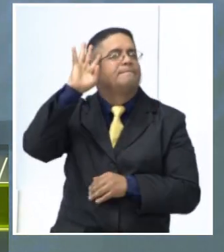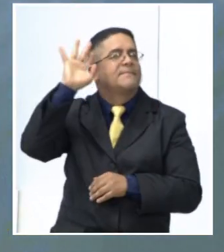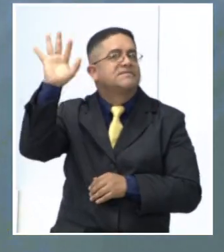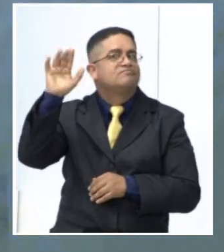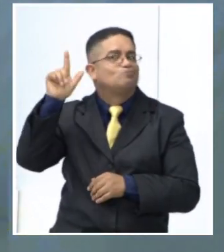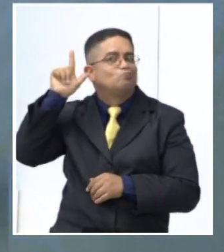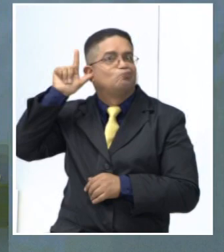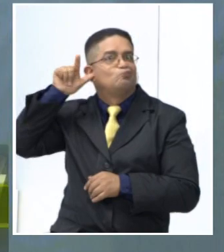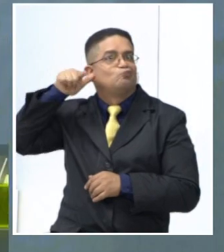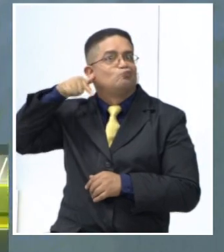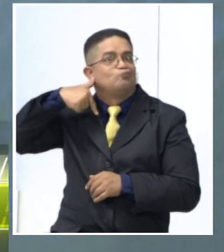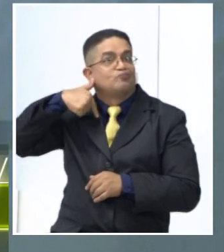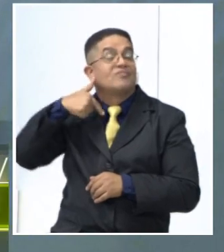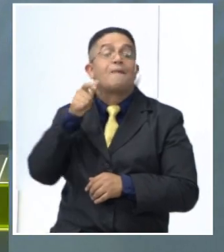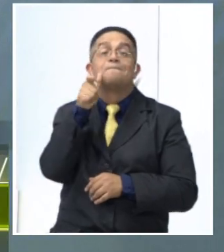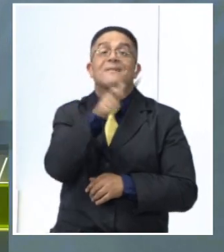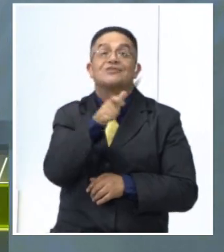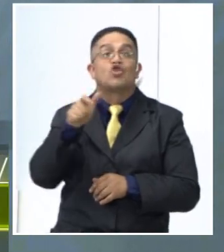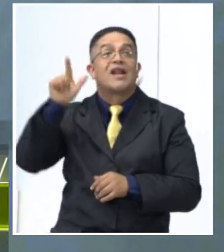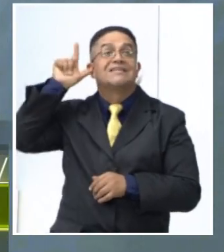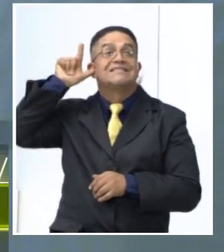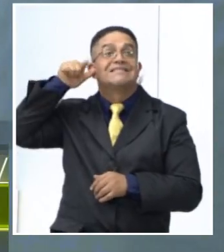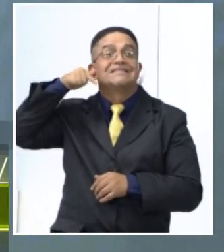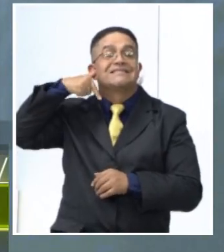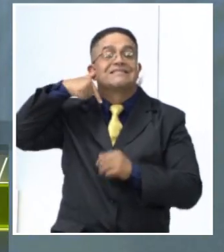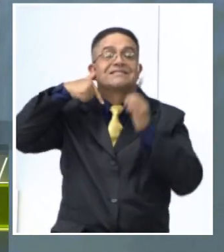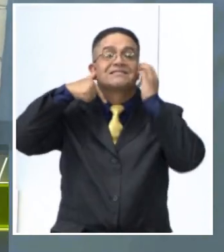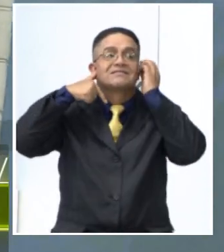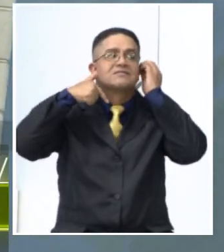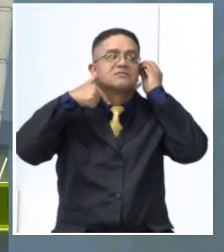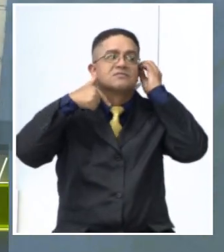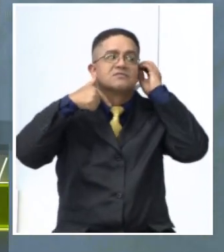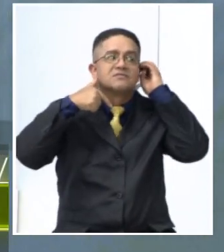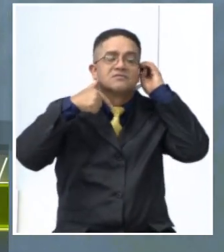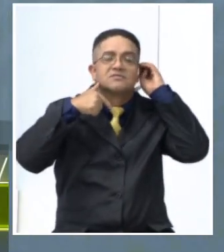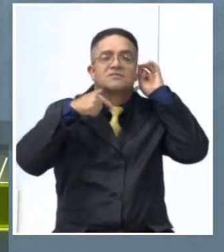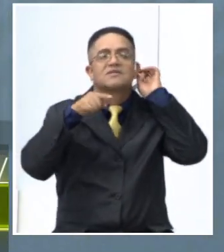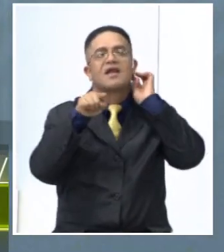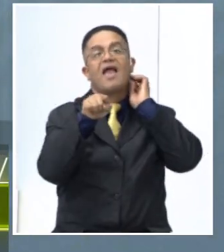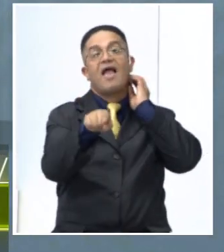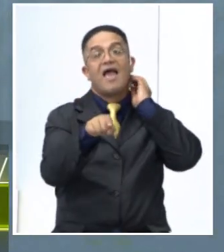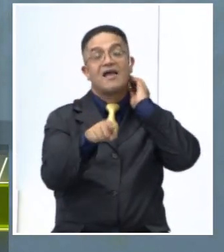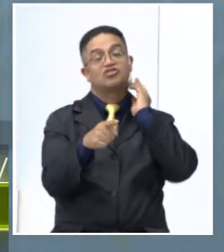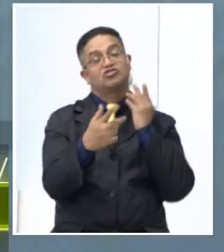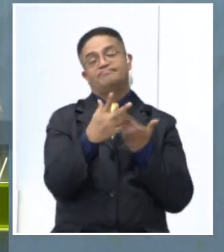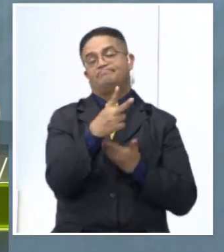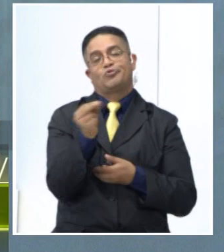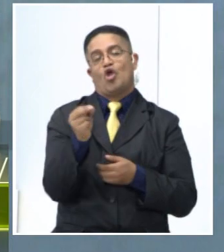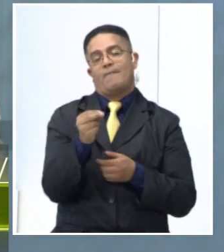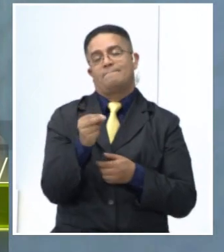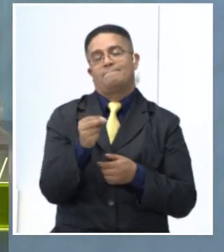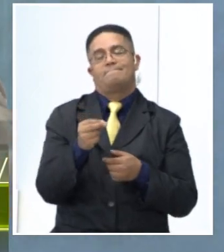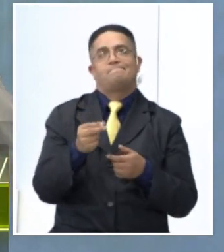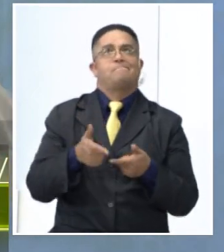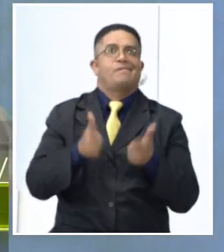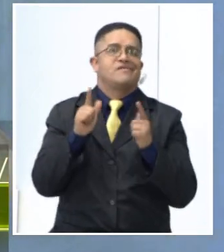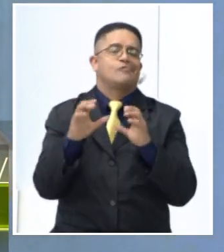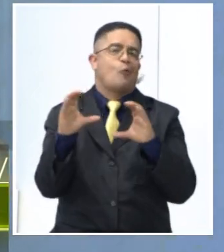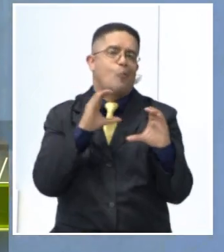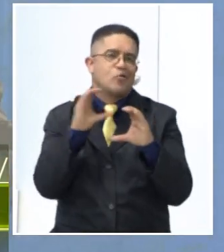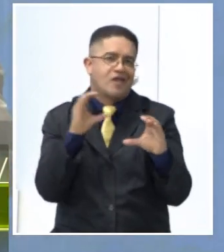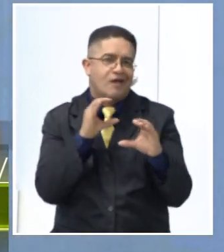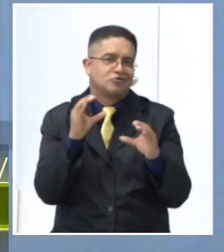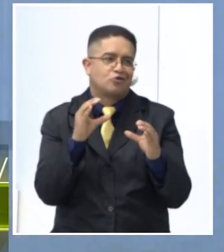perderlo. Cuando una persona pierde la audición, eso de una forma le impide una comunicación verbal,